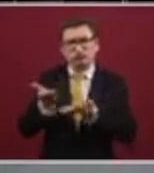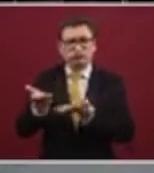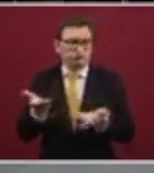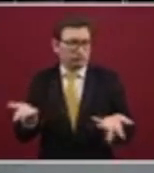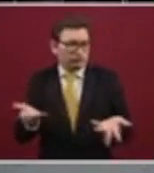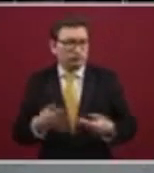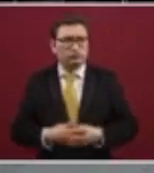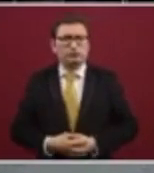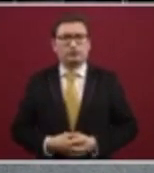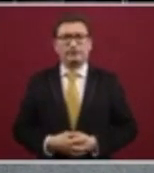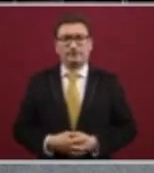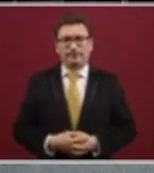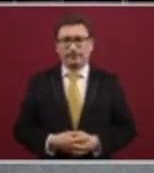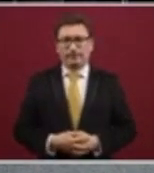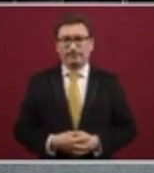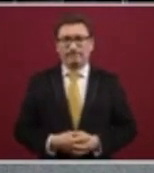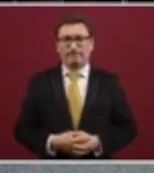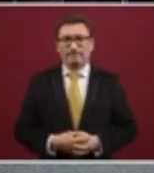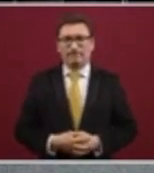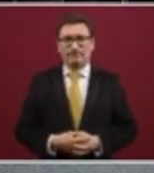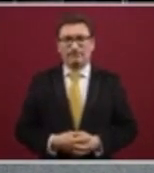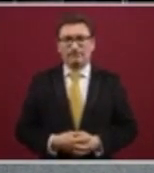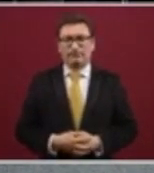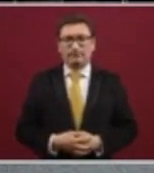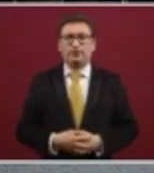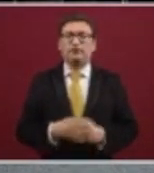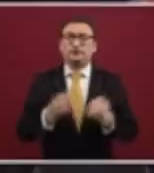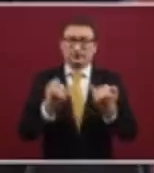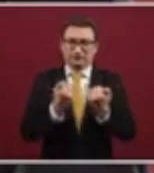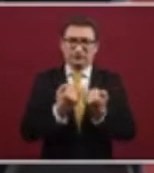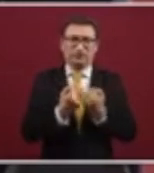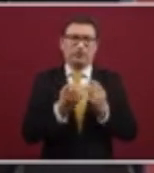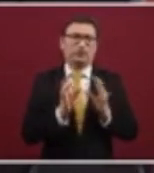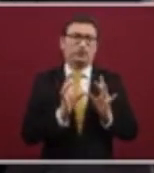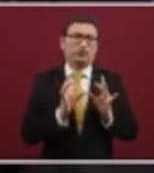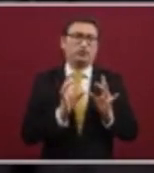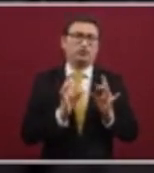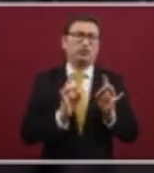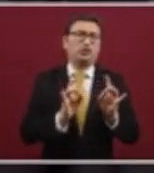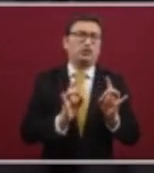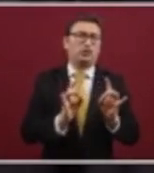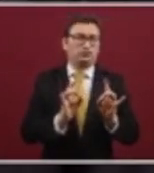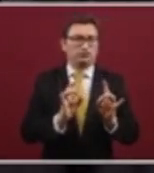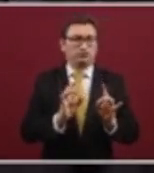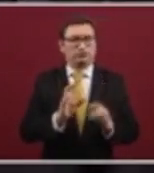también no haya tanta sensibilidad o exquisitez